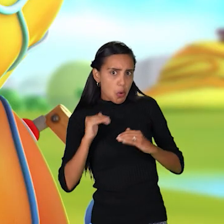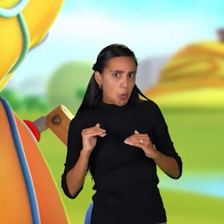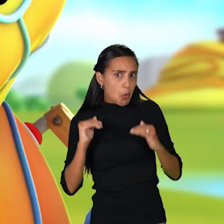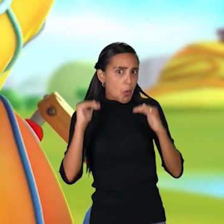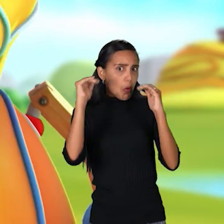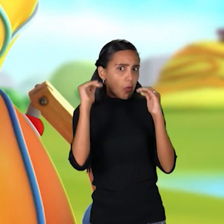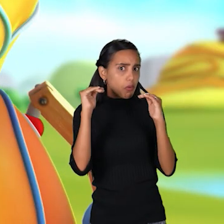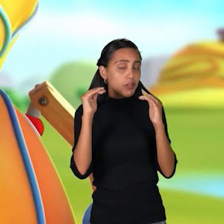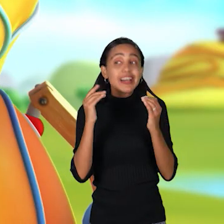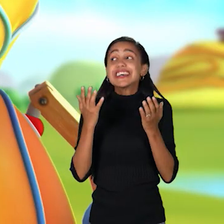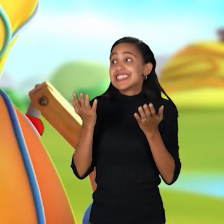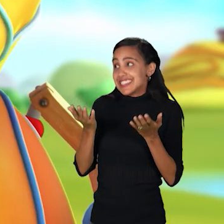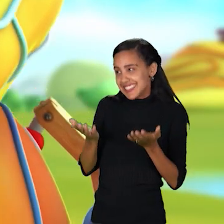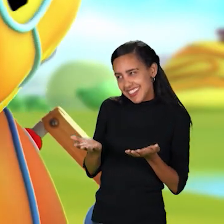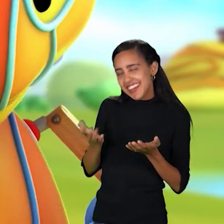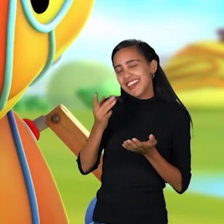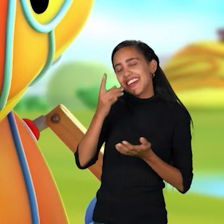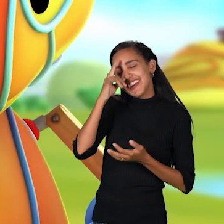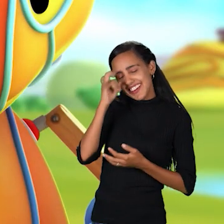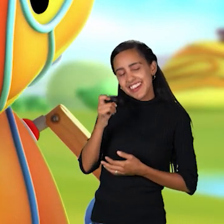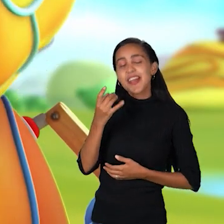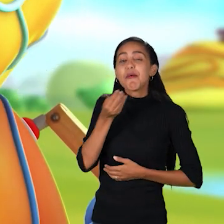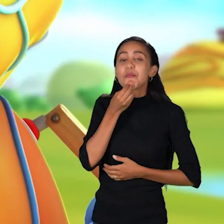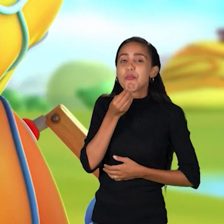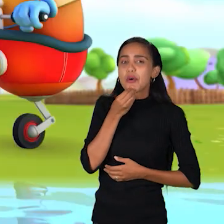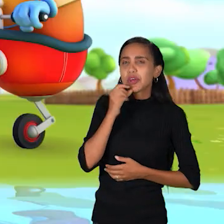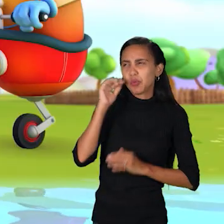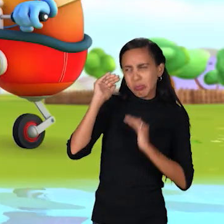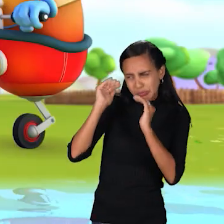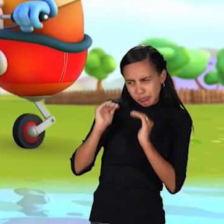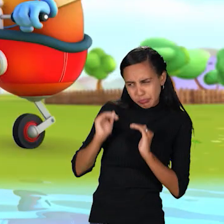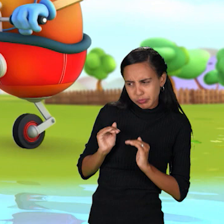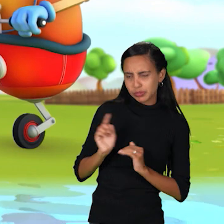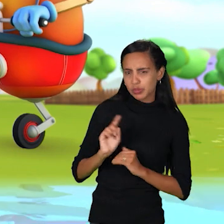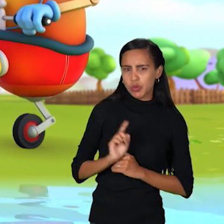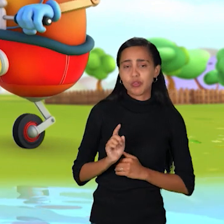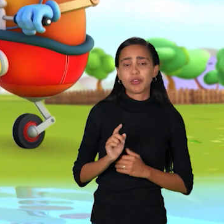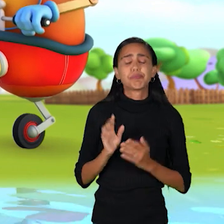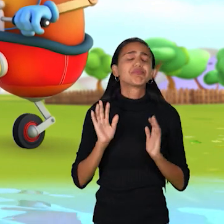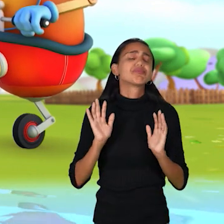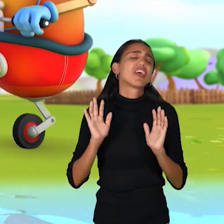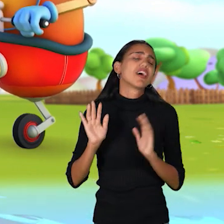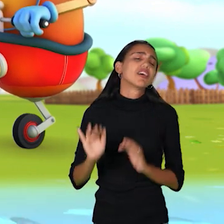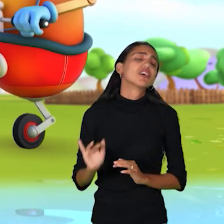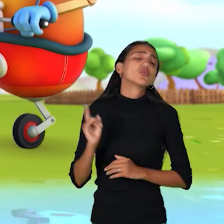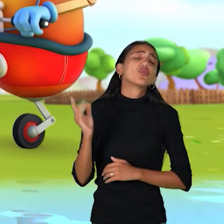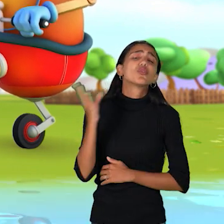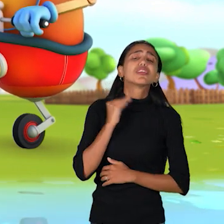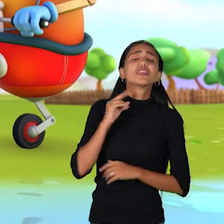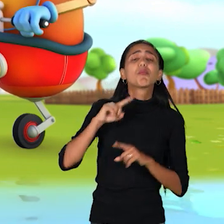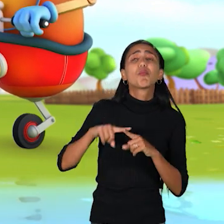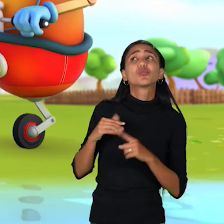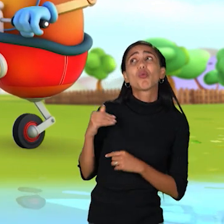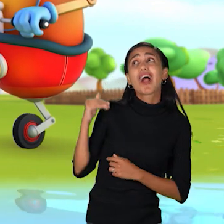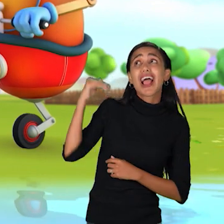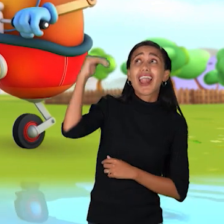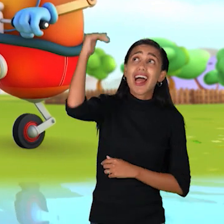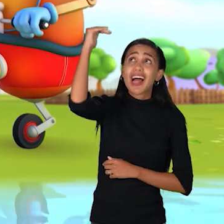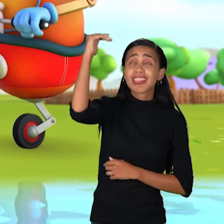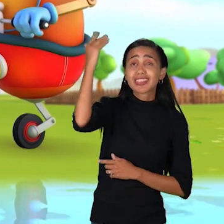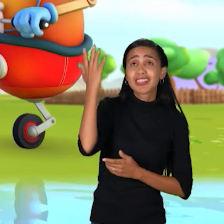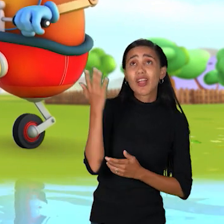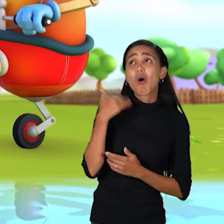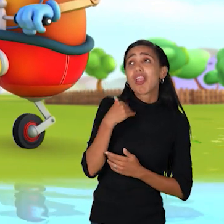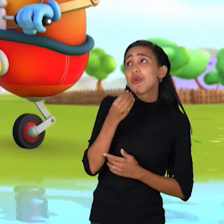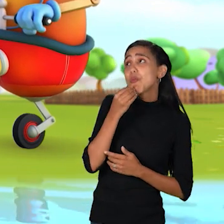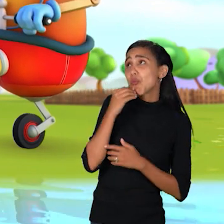crecer? Claro que sí, Linda. Además, no eres tan pequeña. Ya, claro. Eso lo dices tú porque eres grande.